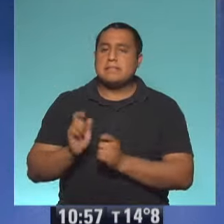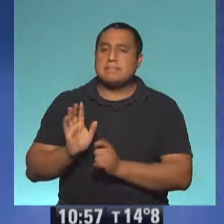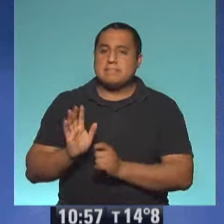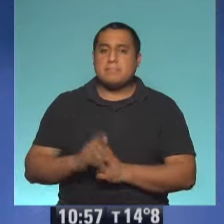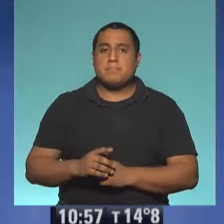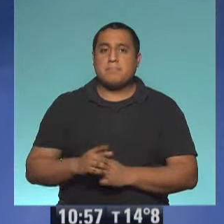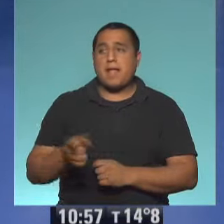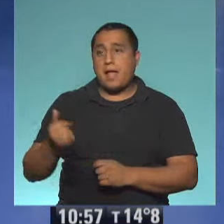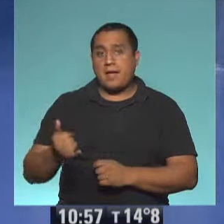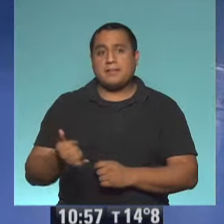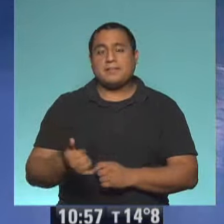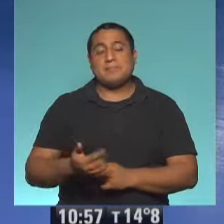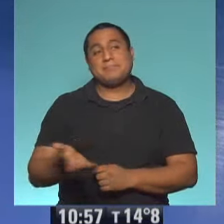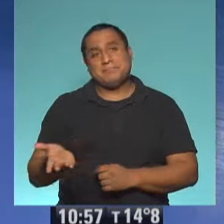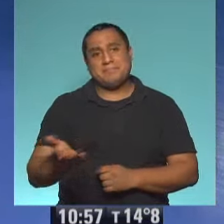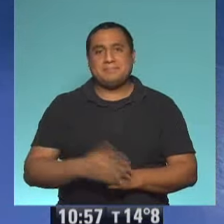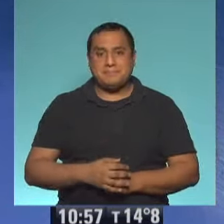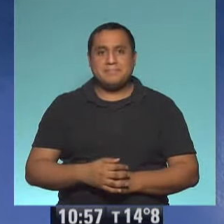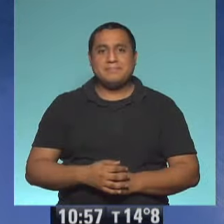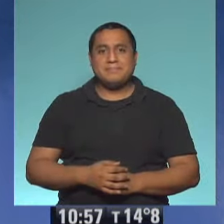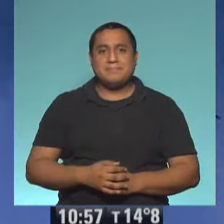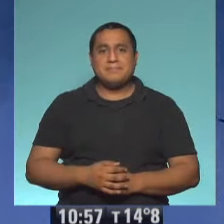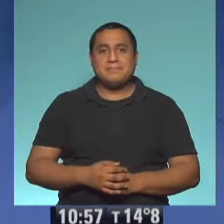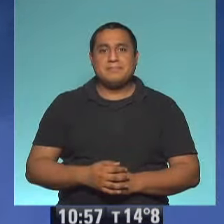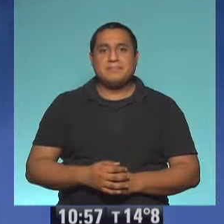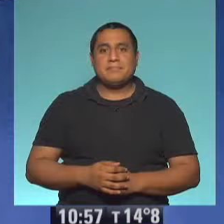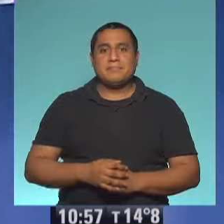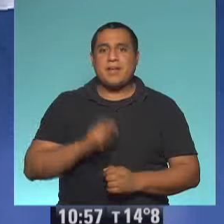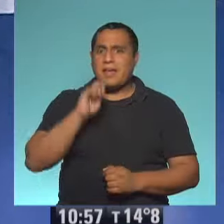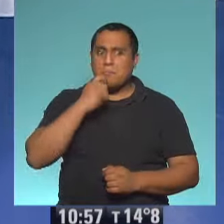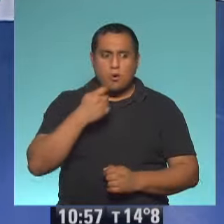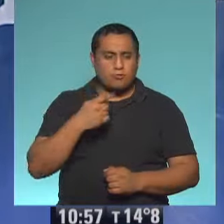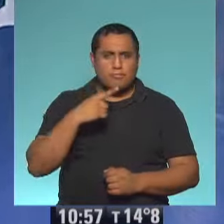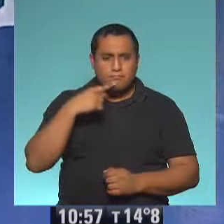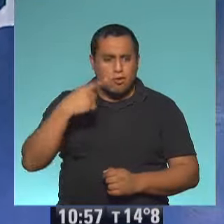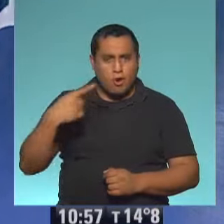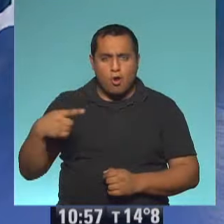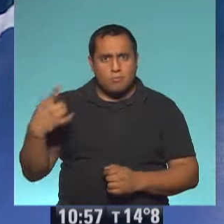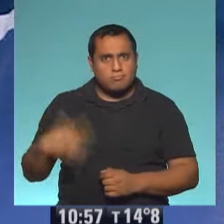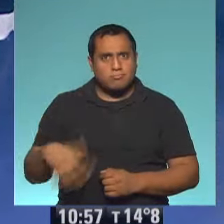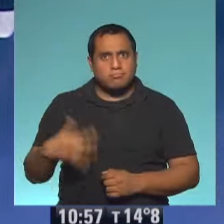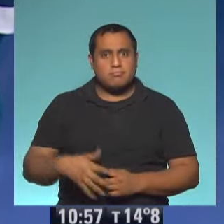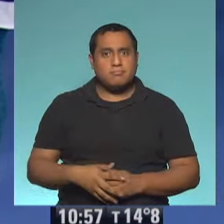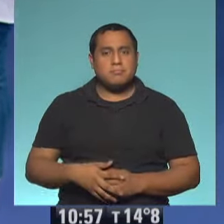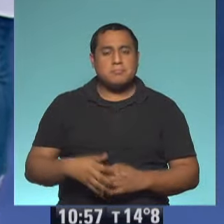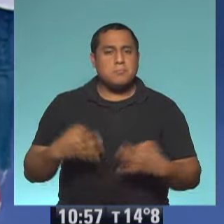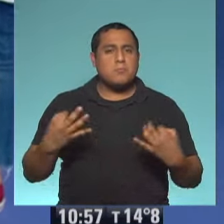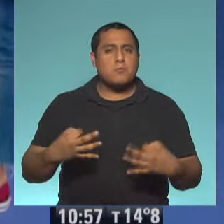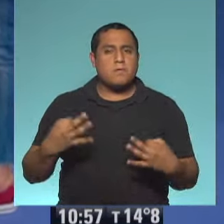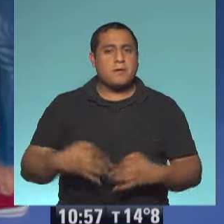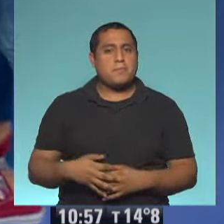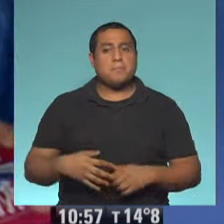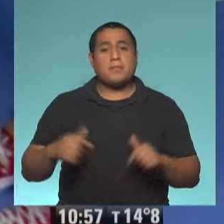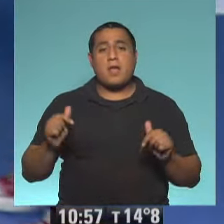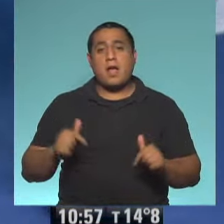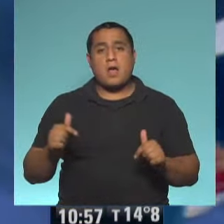mira. Ah. Ahí está. ¡Ay, qué hermosa queda! ¡Cuánto color! Muy bien. Muy bien, ahora sí,